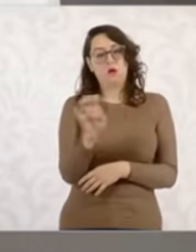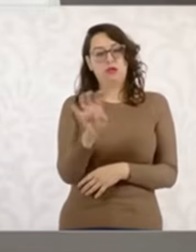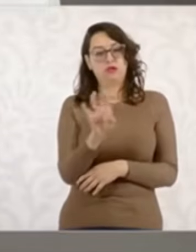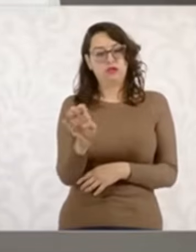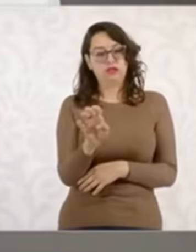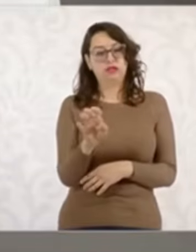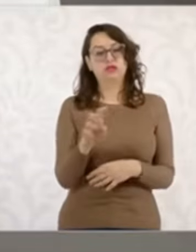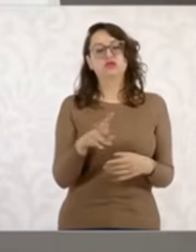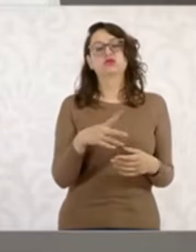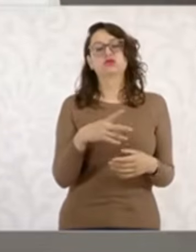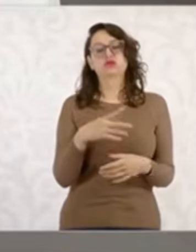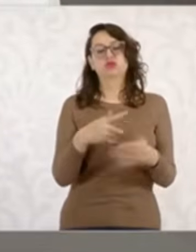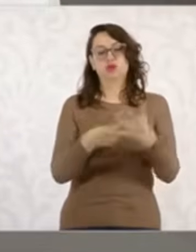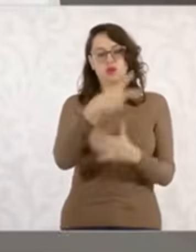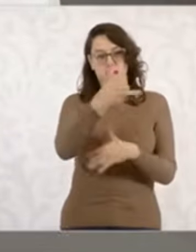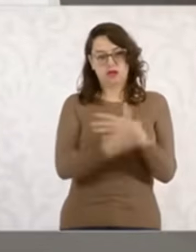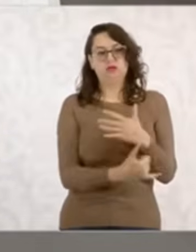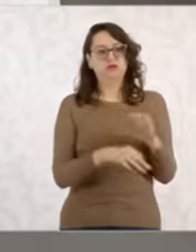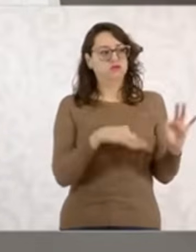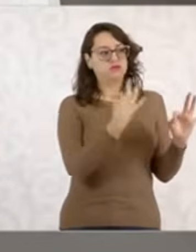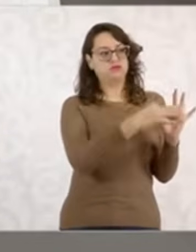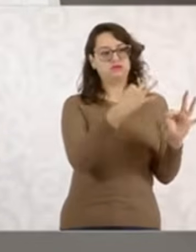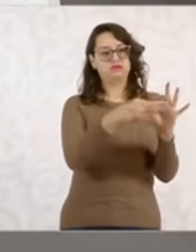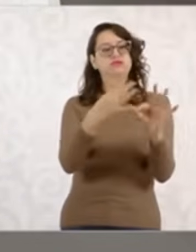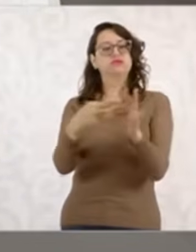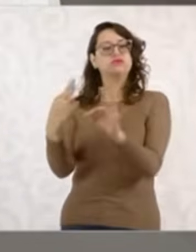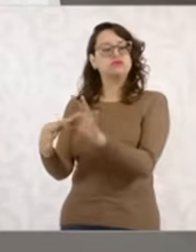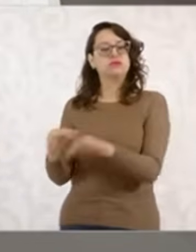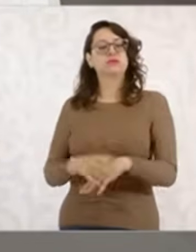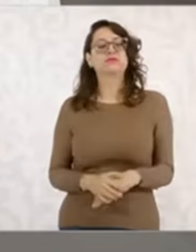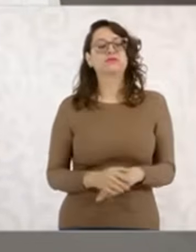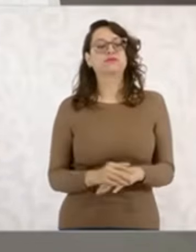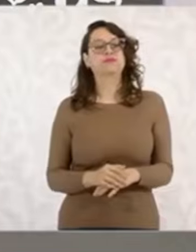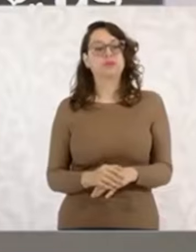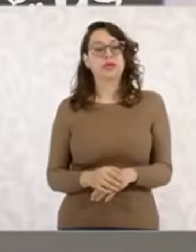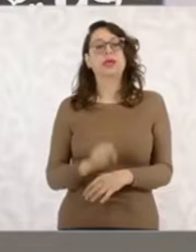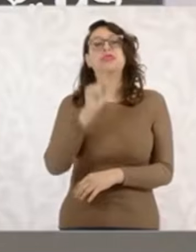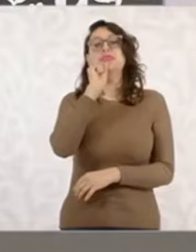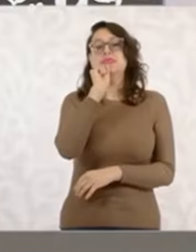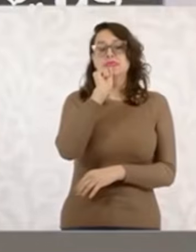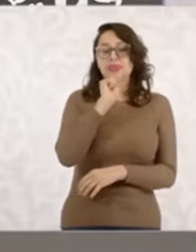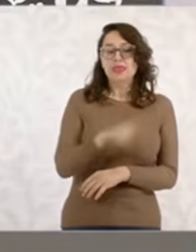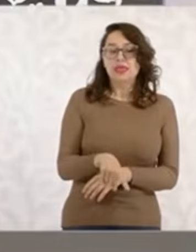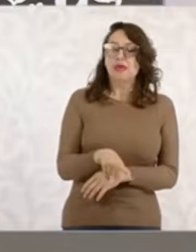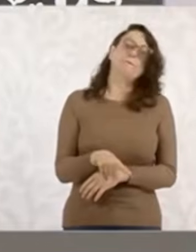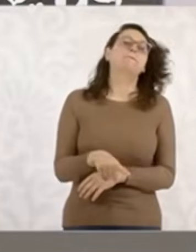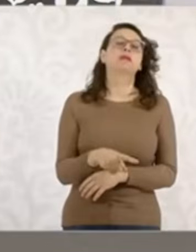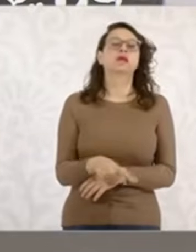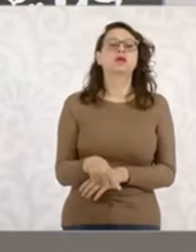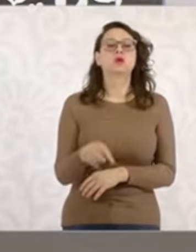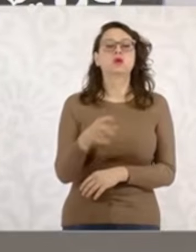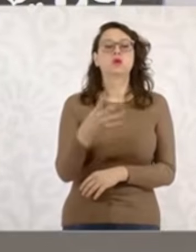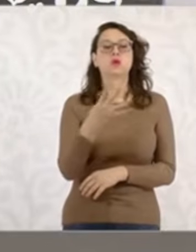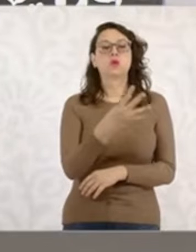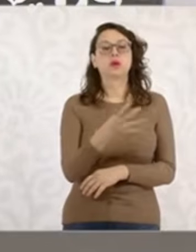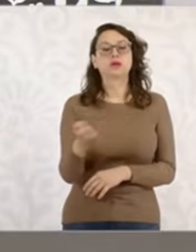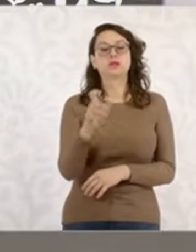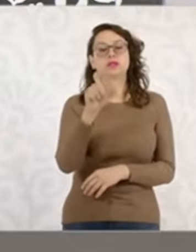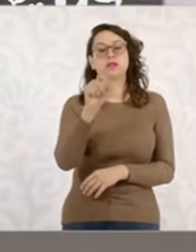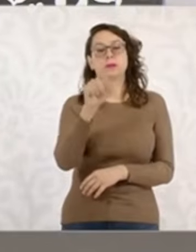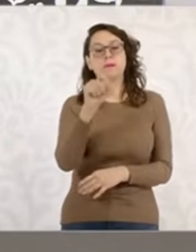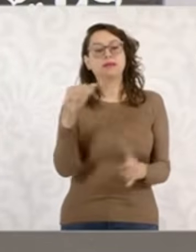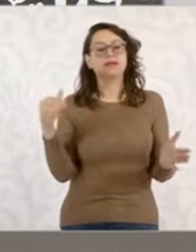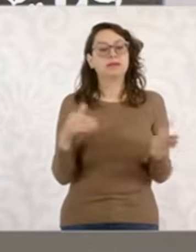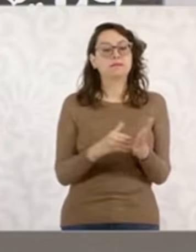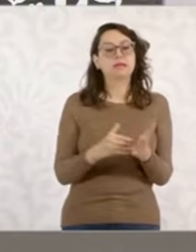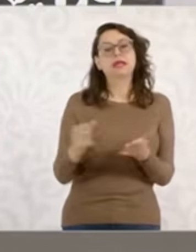470 proyectos. También se otorgaron 420.000 subsidios o apoyos